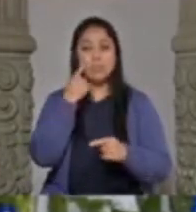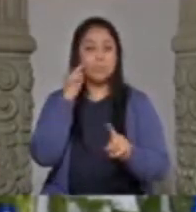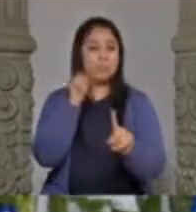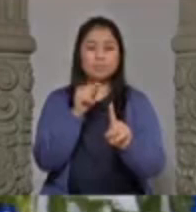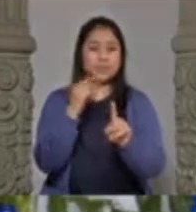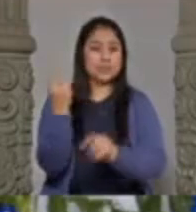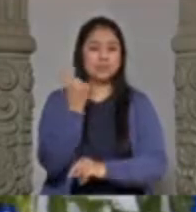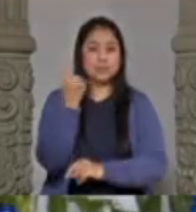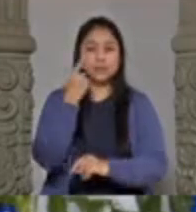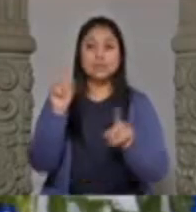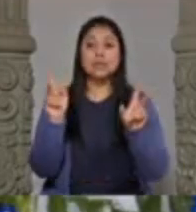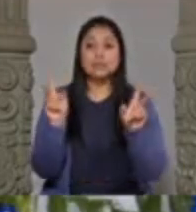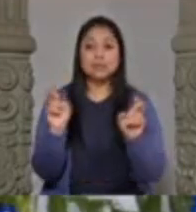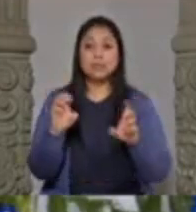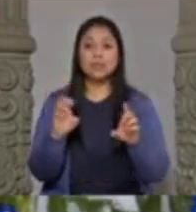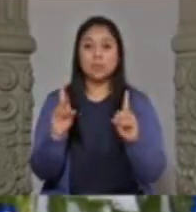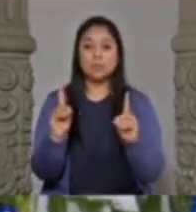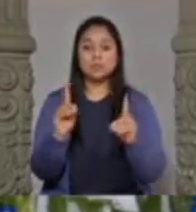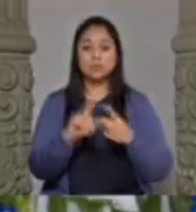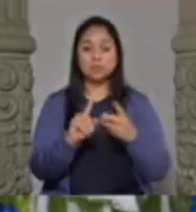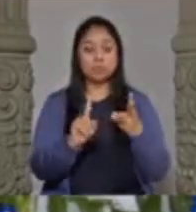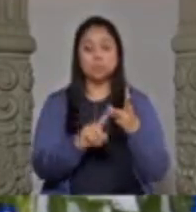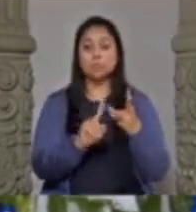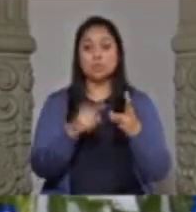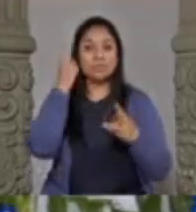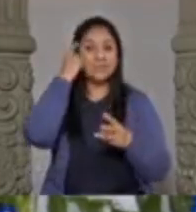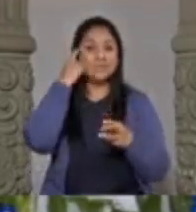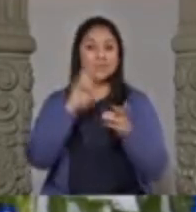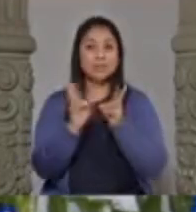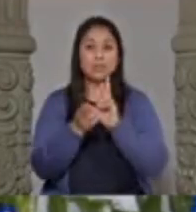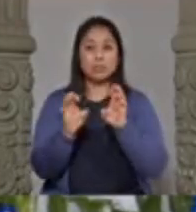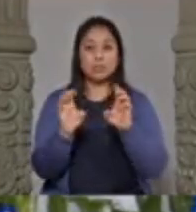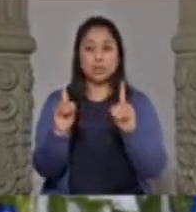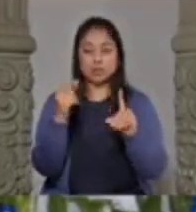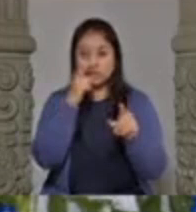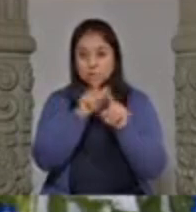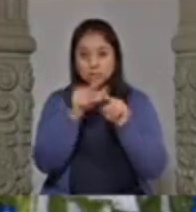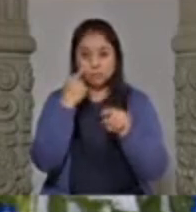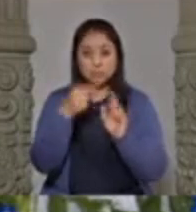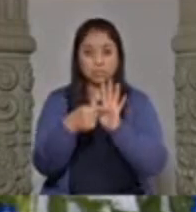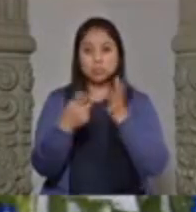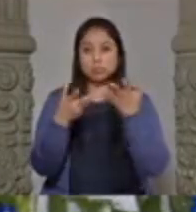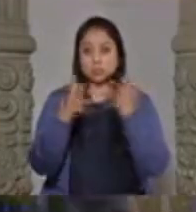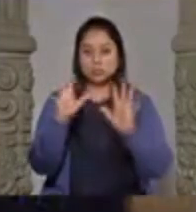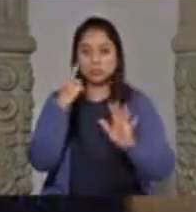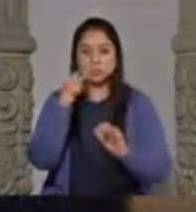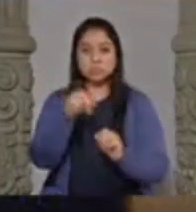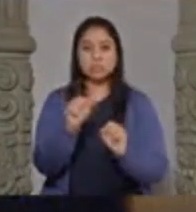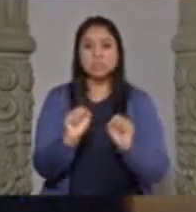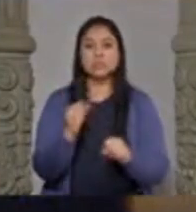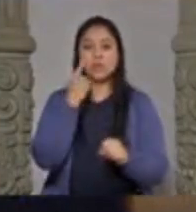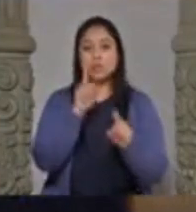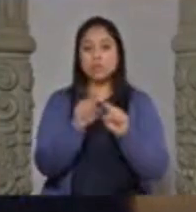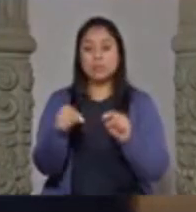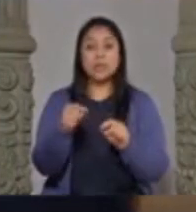énfasis es el tema de la educación, pensando en la reforma educativa que de una vez por todas nos dé la posibilidad que